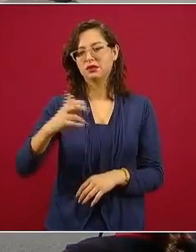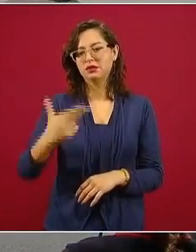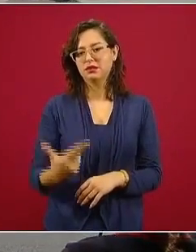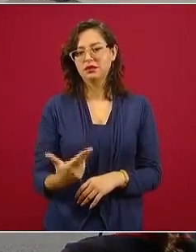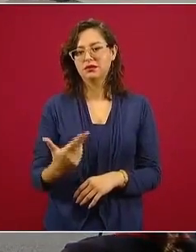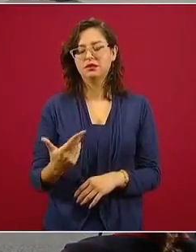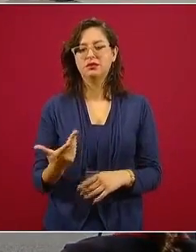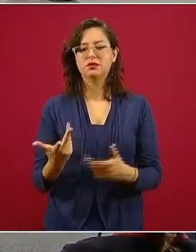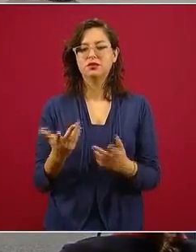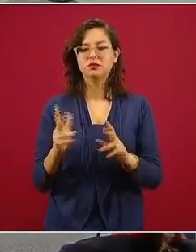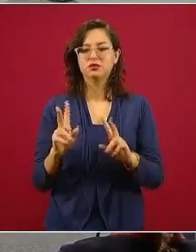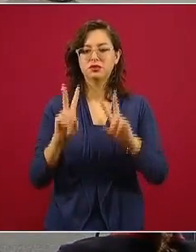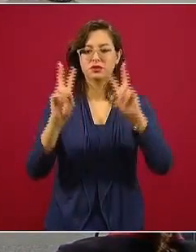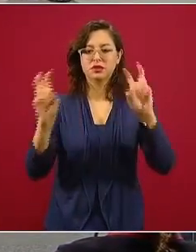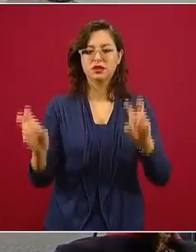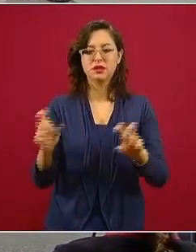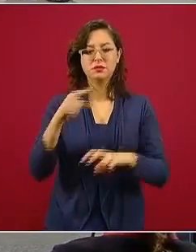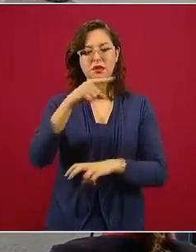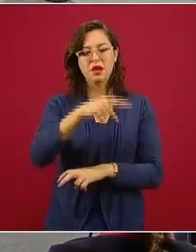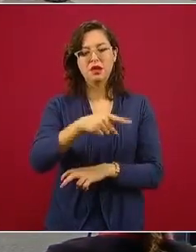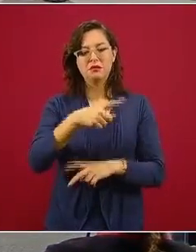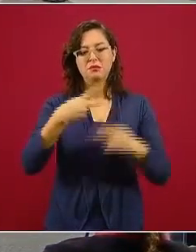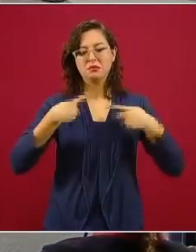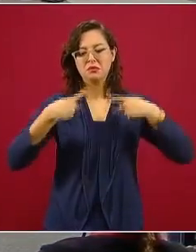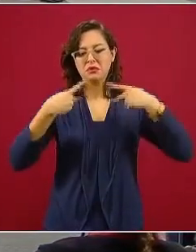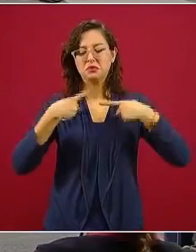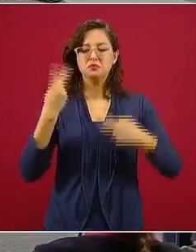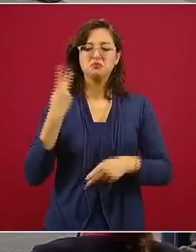sobre el analfabeta político?